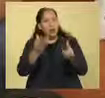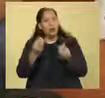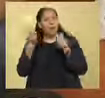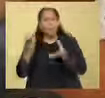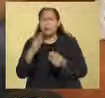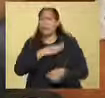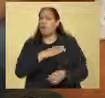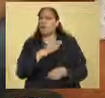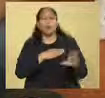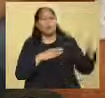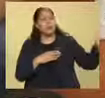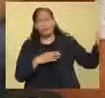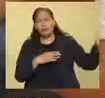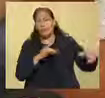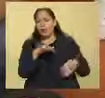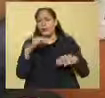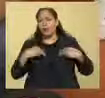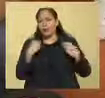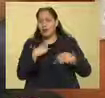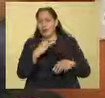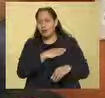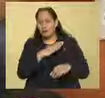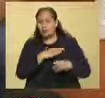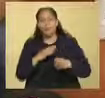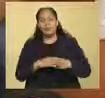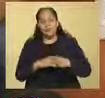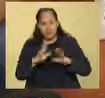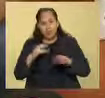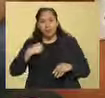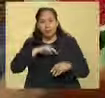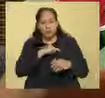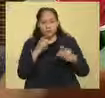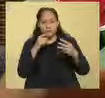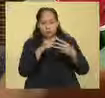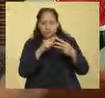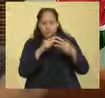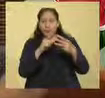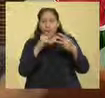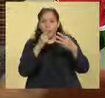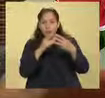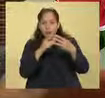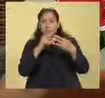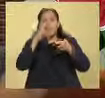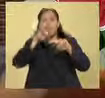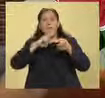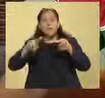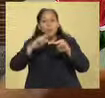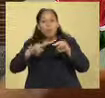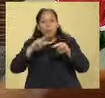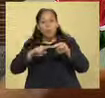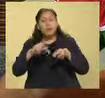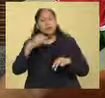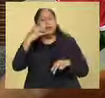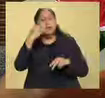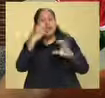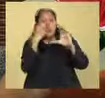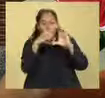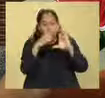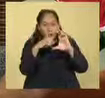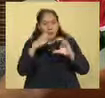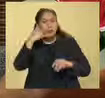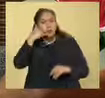generosidad de muchacho 5 pausa vamos a repartirlo así son los 5 que llamen para twitter